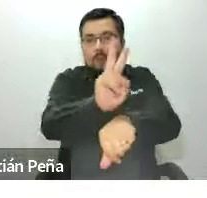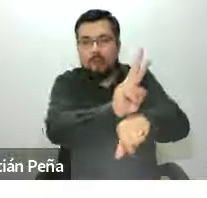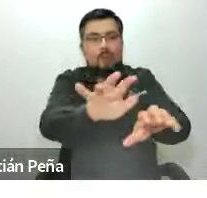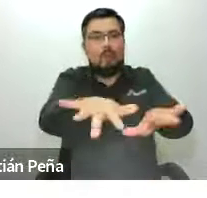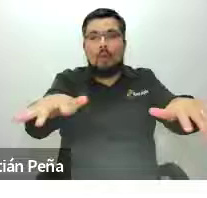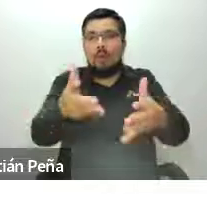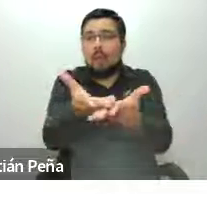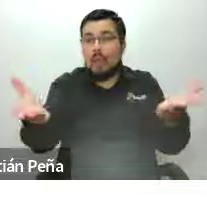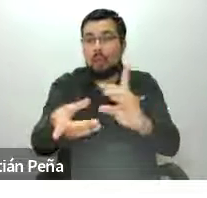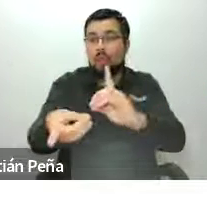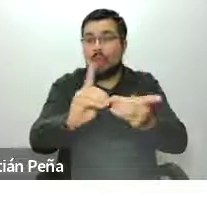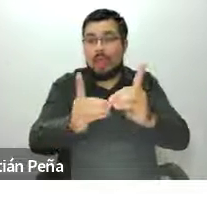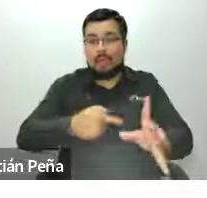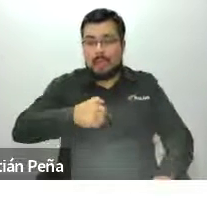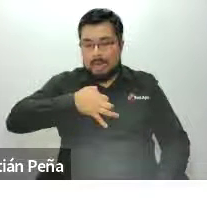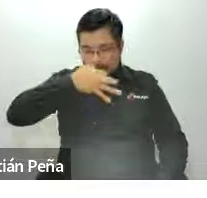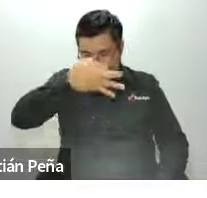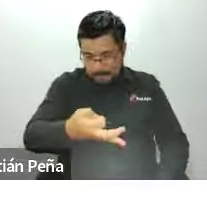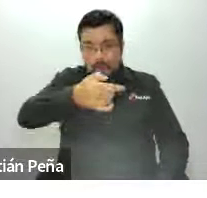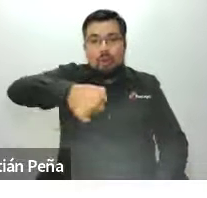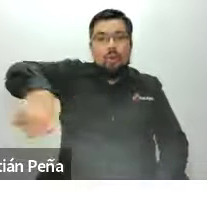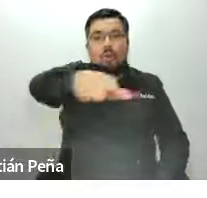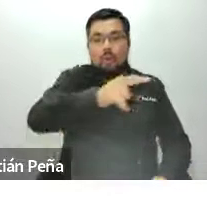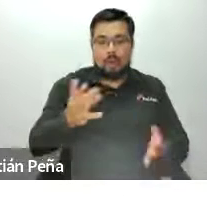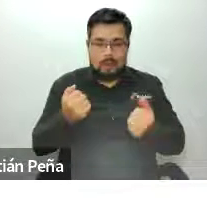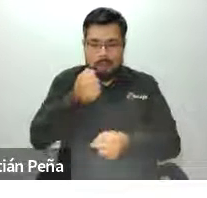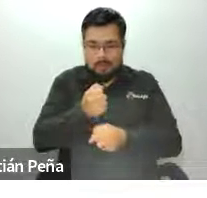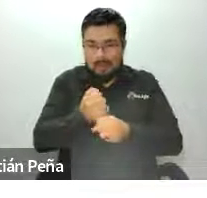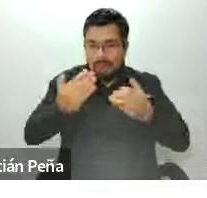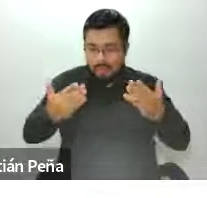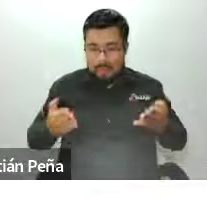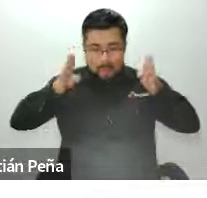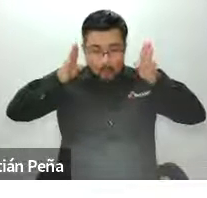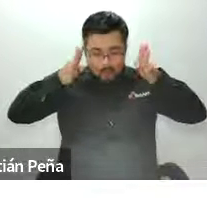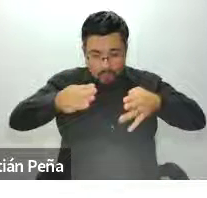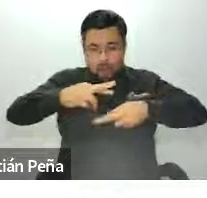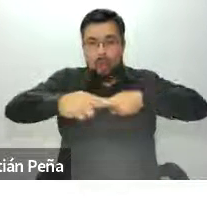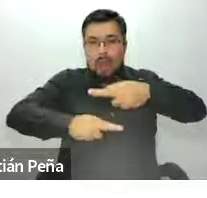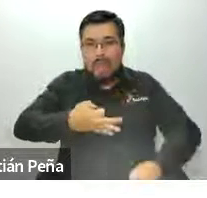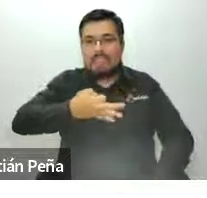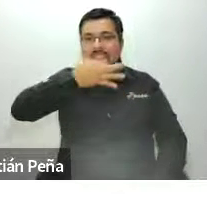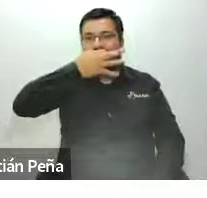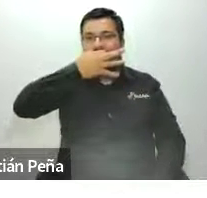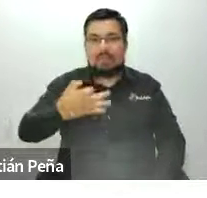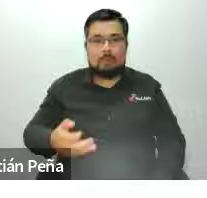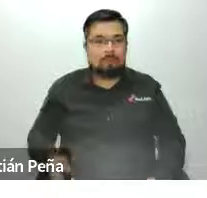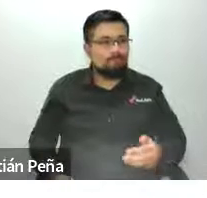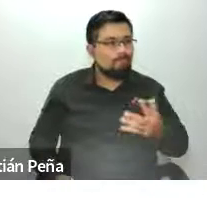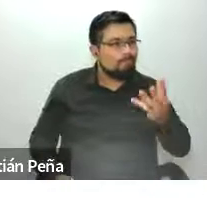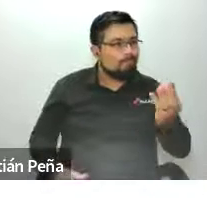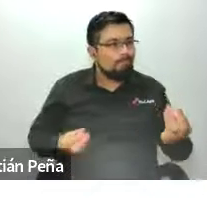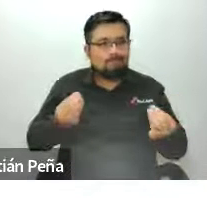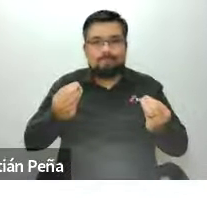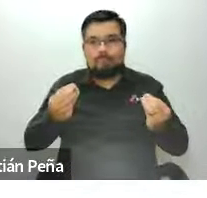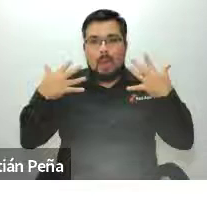nosotros necesitamos trabajar este instrumento desde un enfoque ecológico que recoja, ¿no es cierto?, que vaya a lo que es importante para